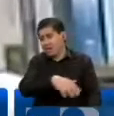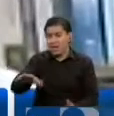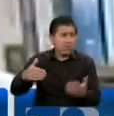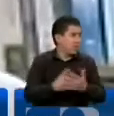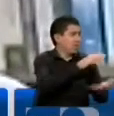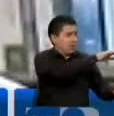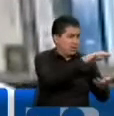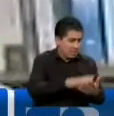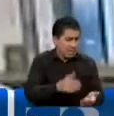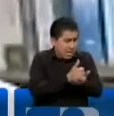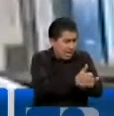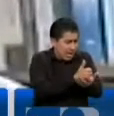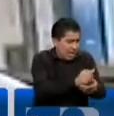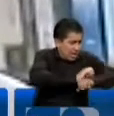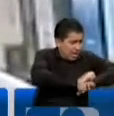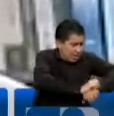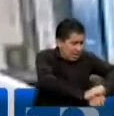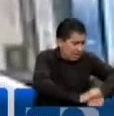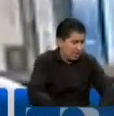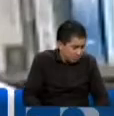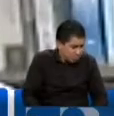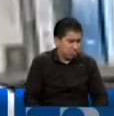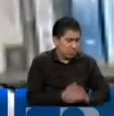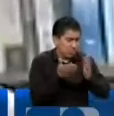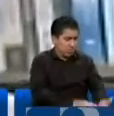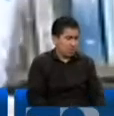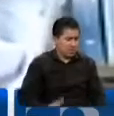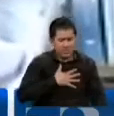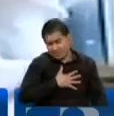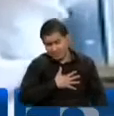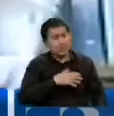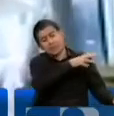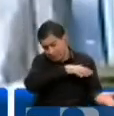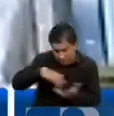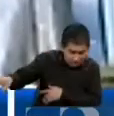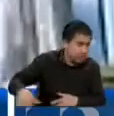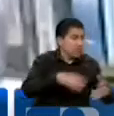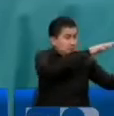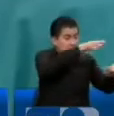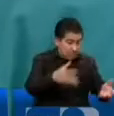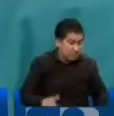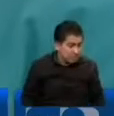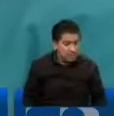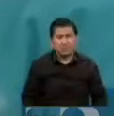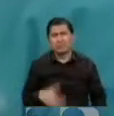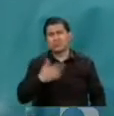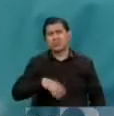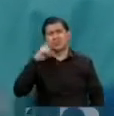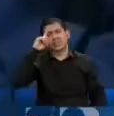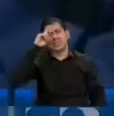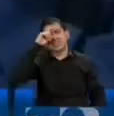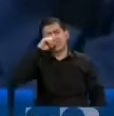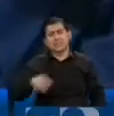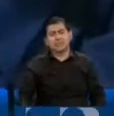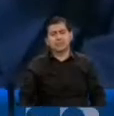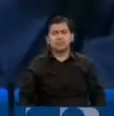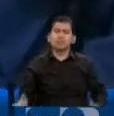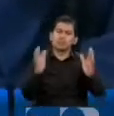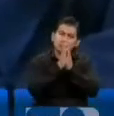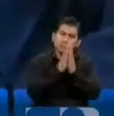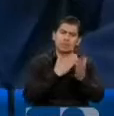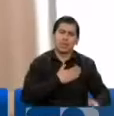otro, y todos los que pueden salvar, y todos los que se les mueren. Es un tema supremamente complejo. Y pide que también se les